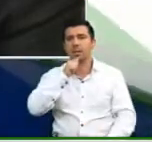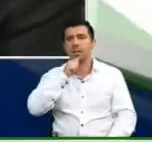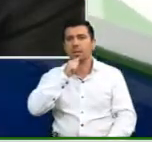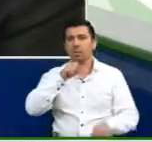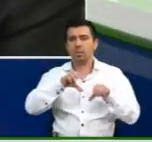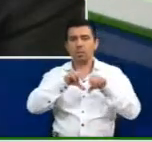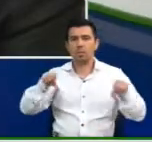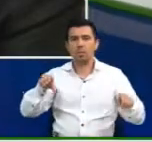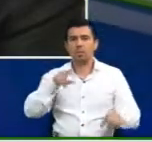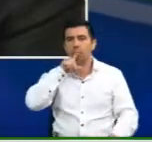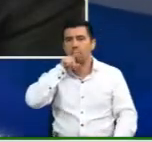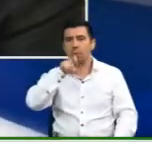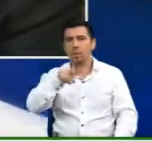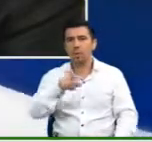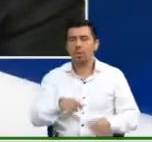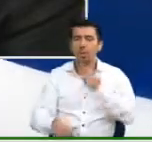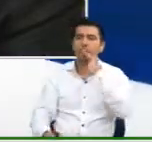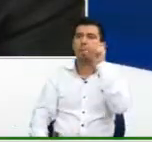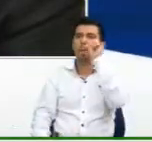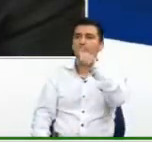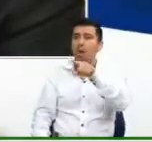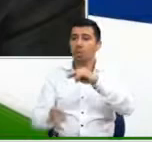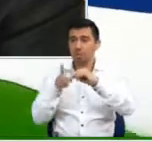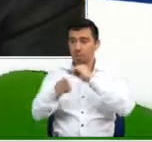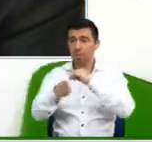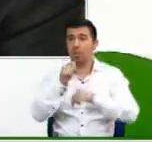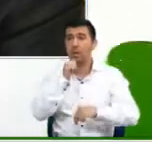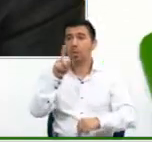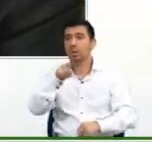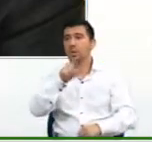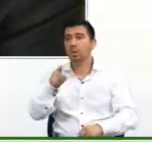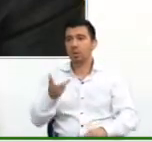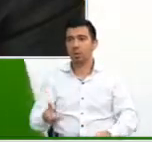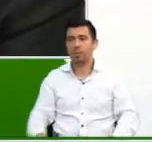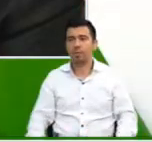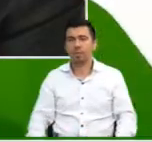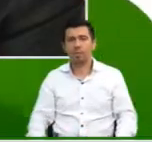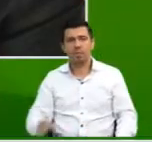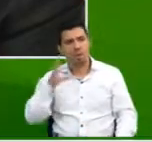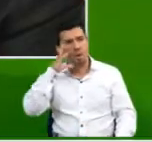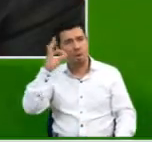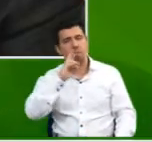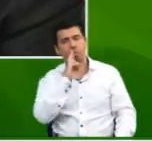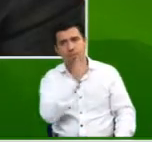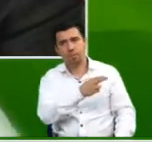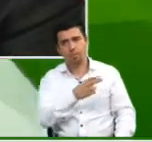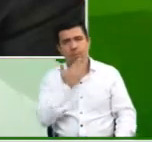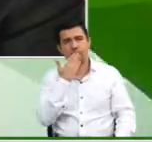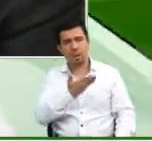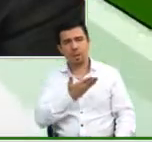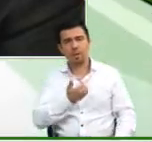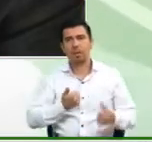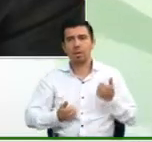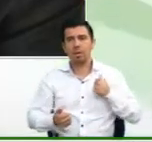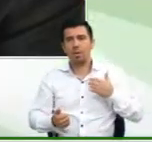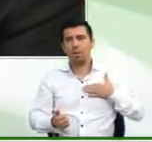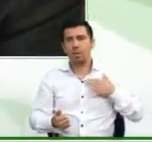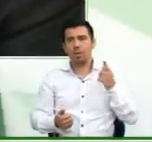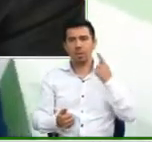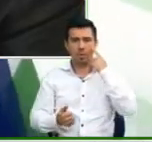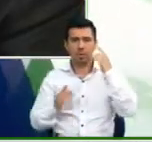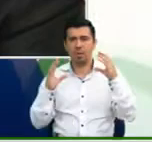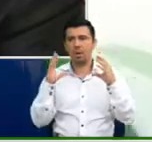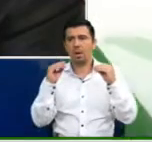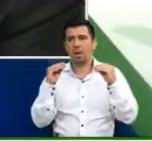racionamiento o no lo hay en la capital de santander bueno muy buenas tardes gracias por la oportunidad yo me encuentro a un